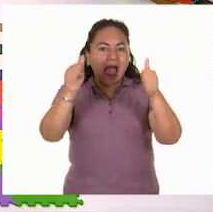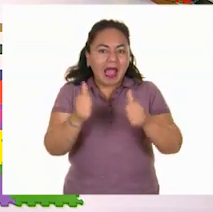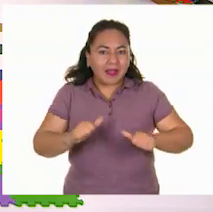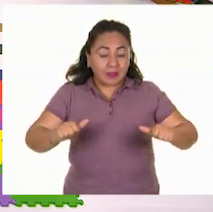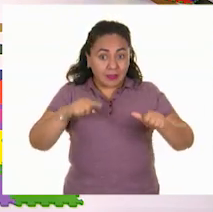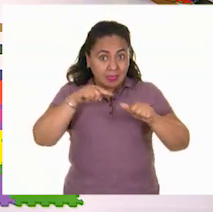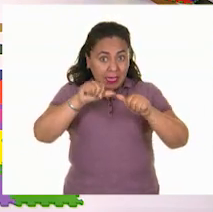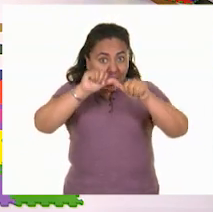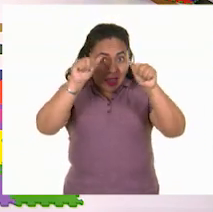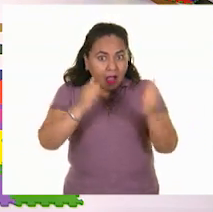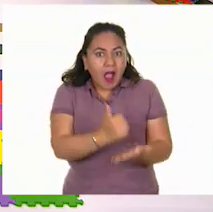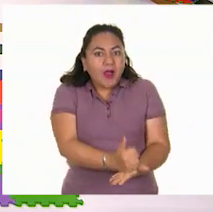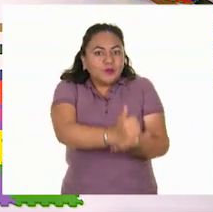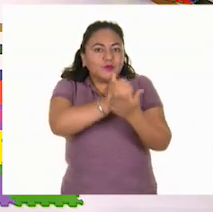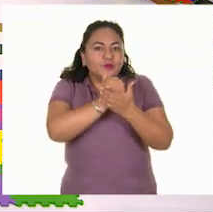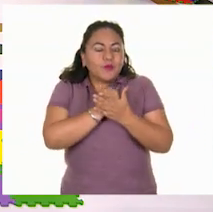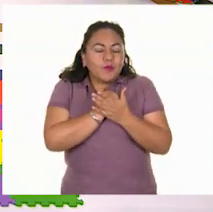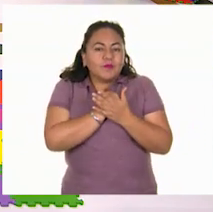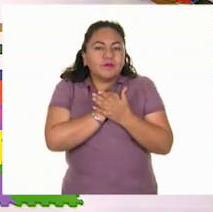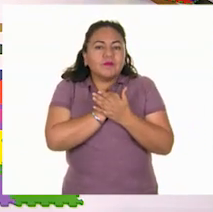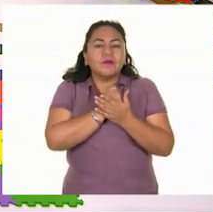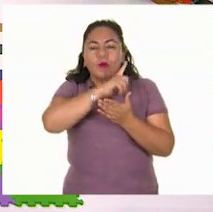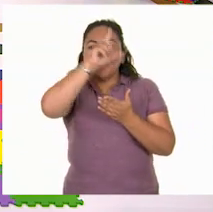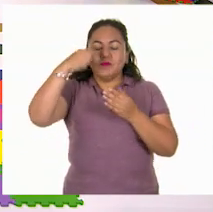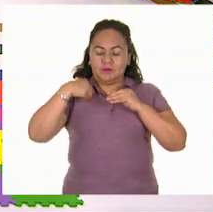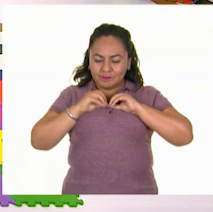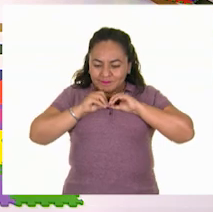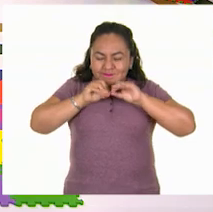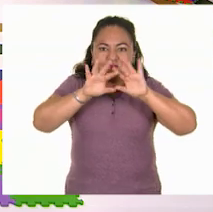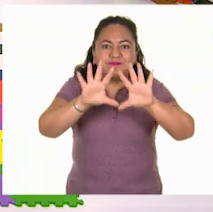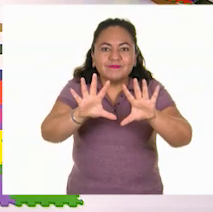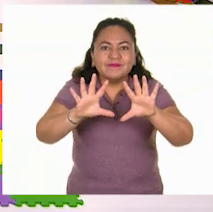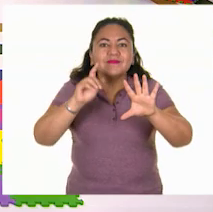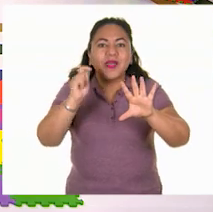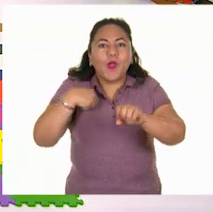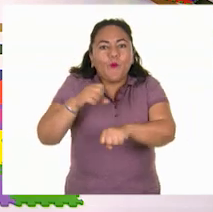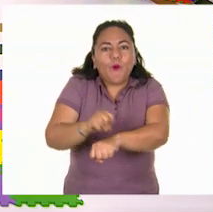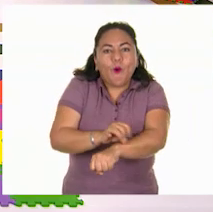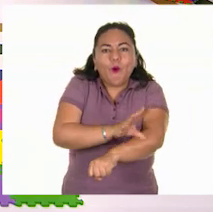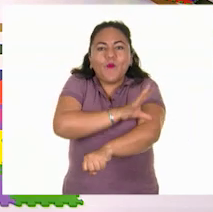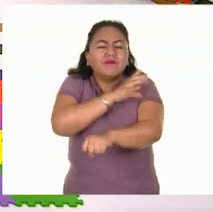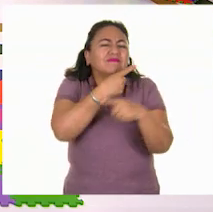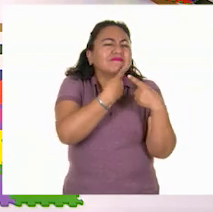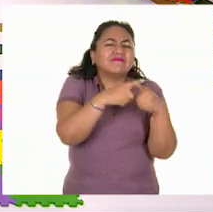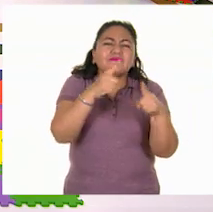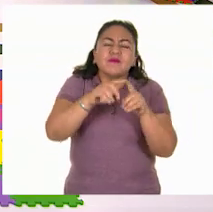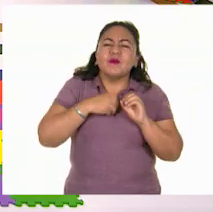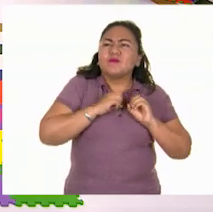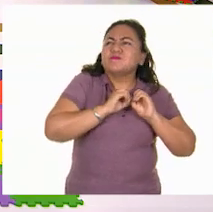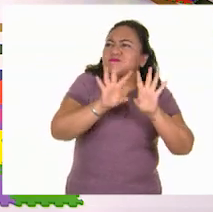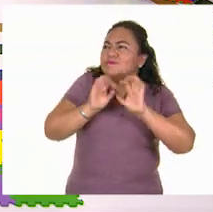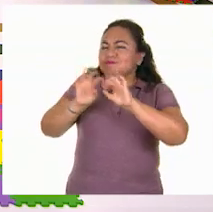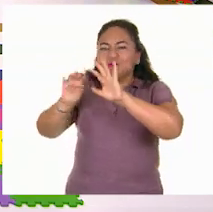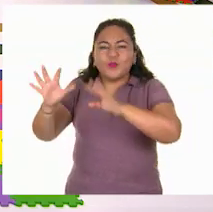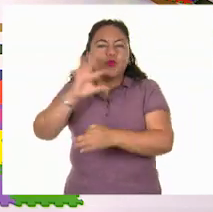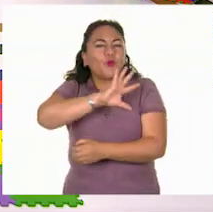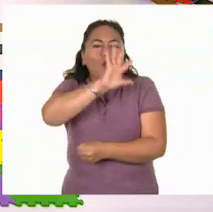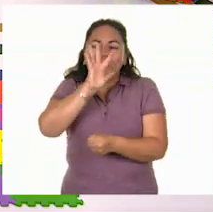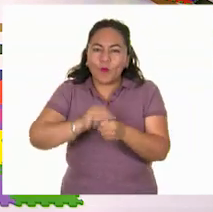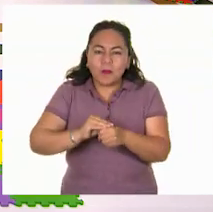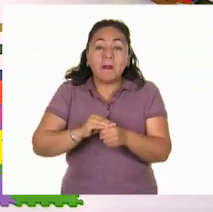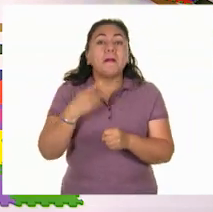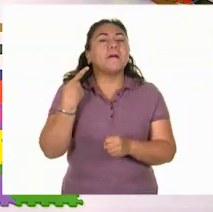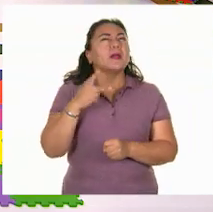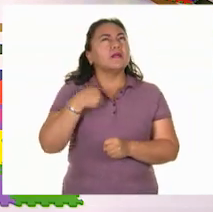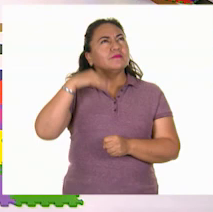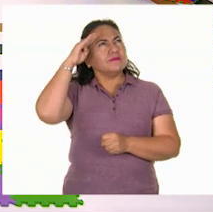arte puede ayudarnos a reflejar o a darle las emociones a todo mundo. Pero ¿qué les parece si